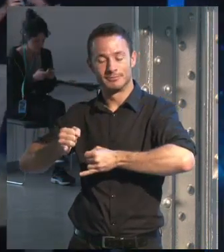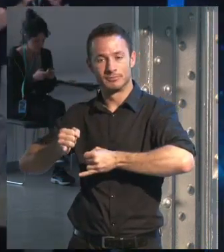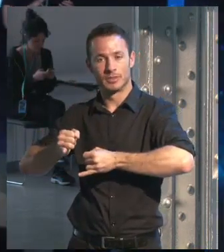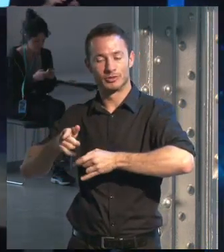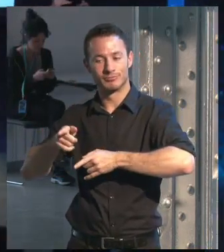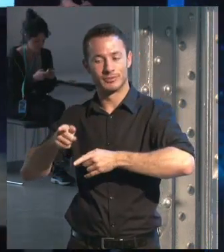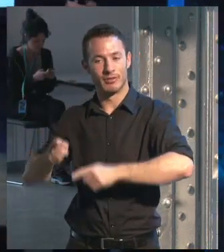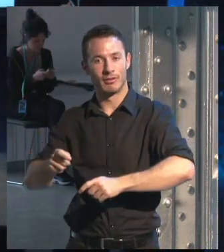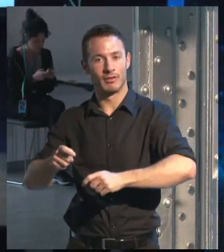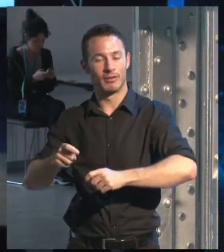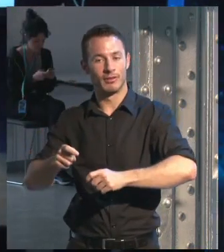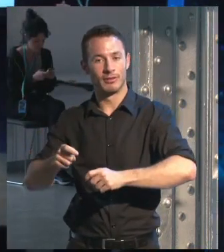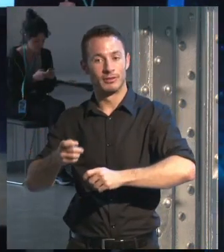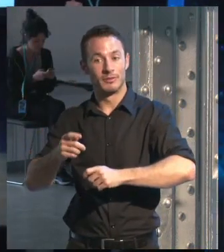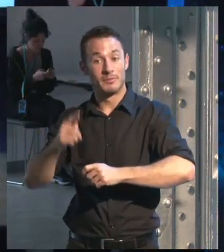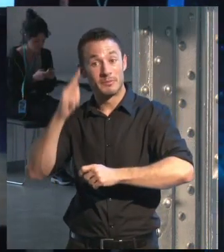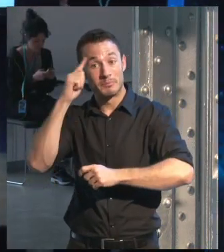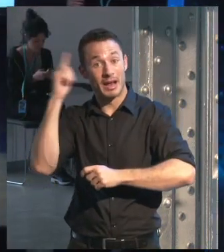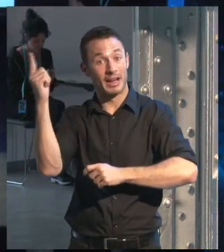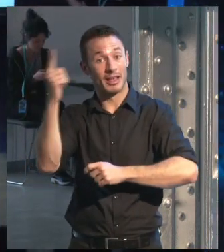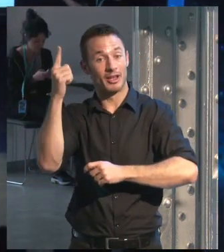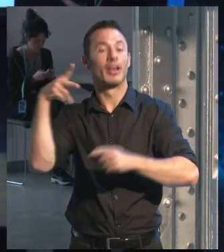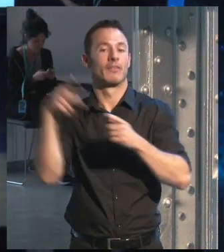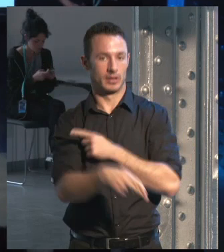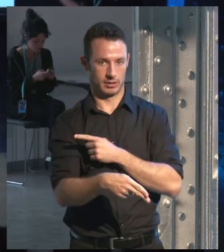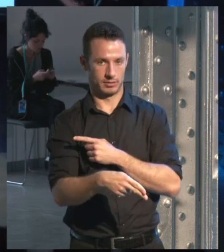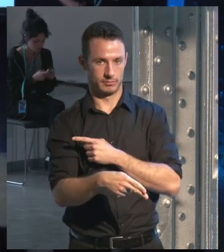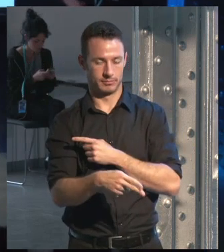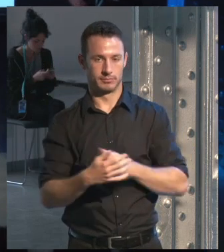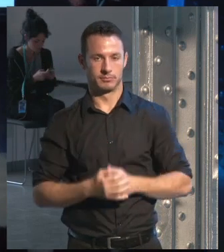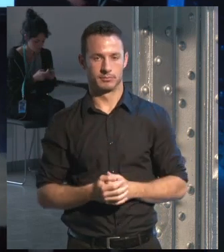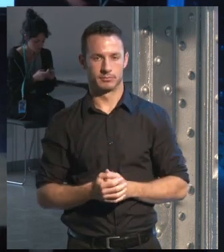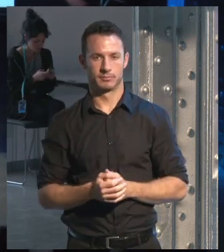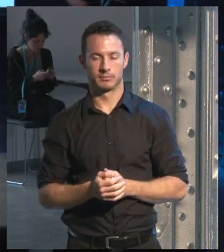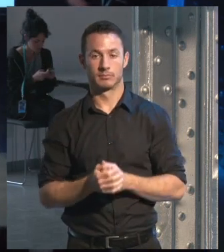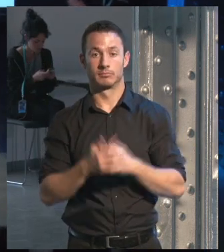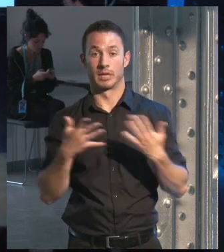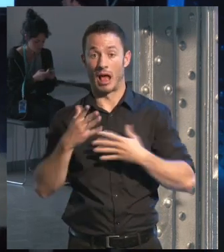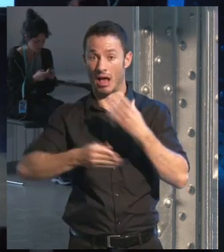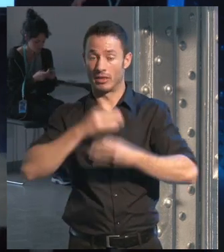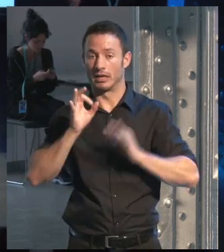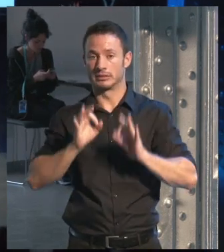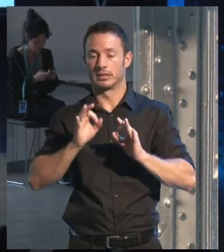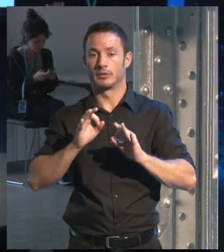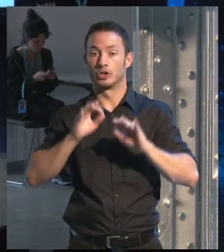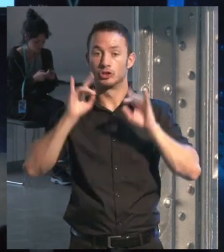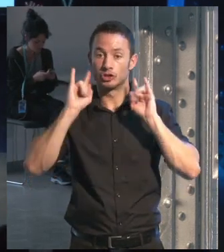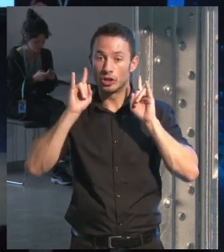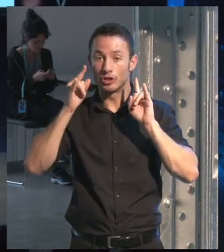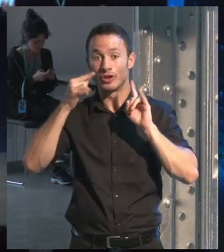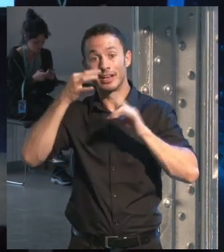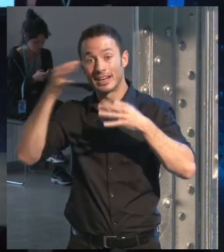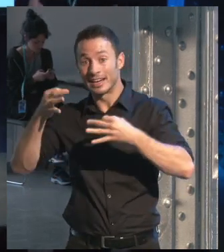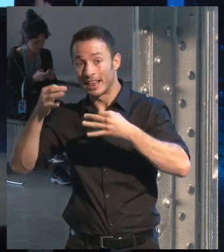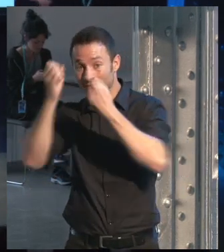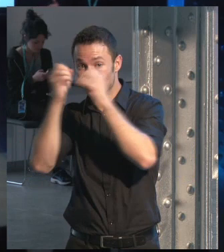si había un ligero mareo, desaparece por completo. Vale, para que eso sea así, lógicamente tiene que ser coherente el sonido con lo que vemos,